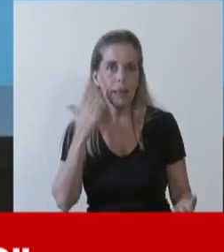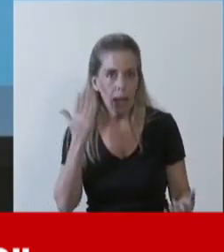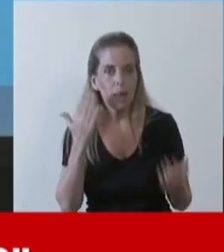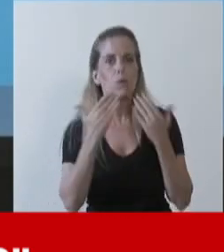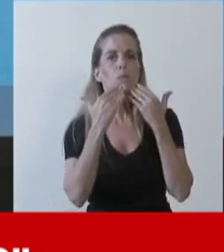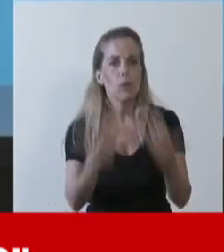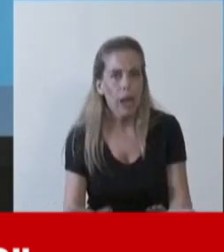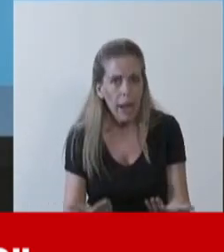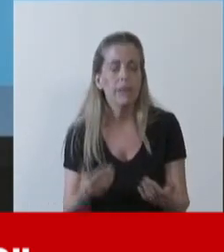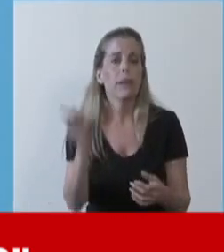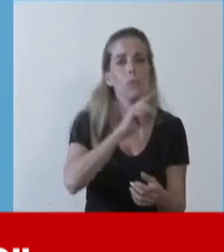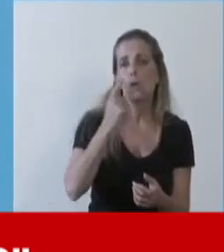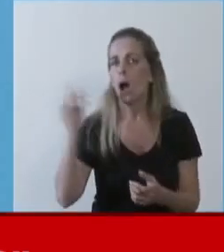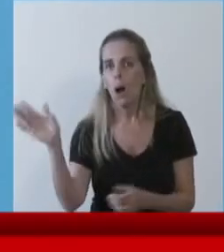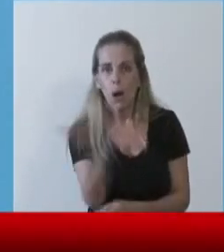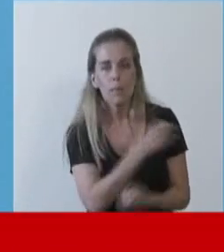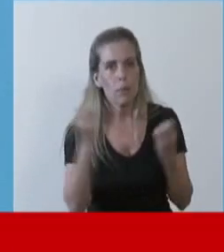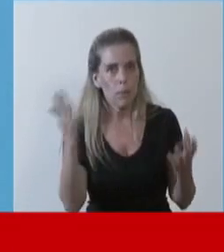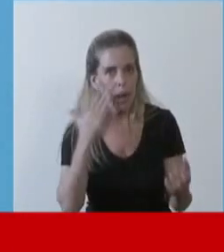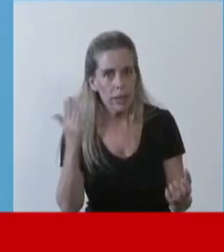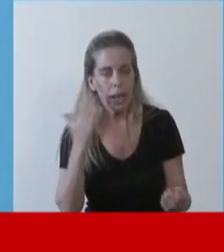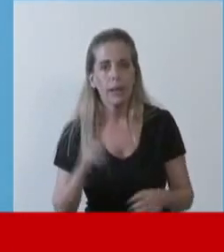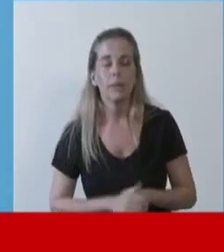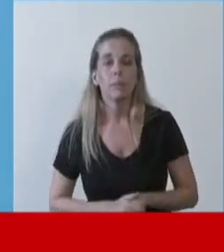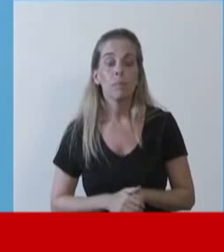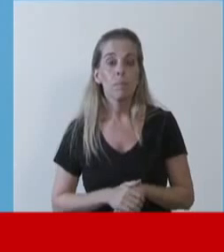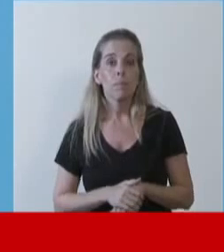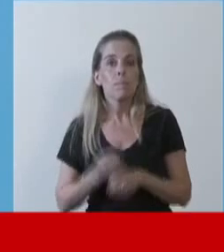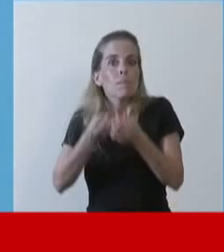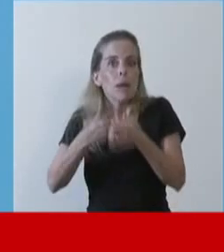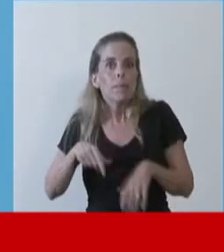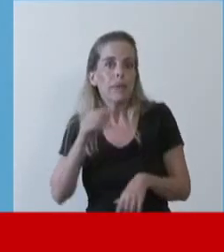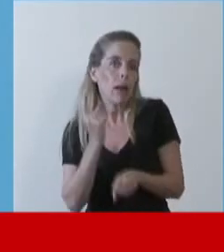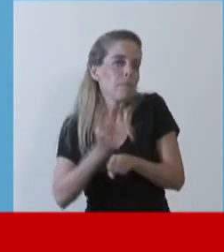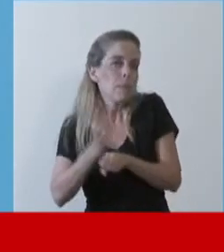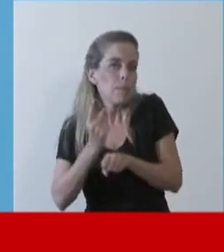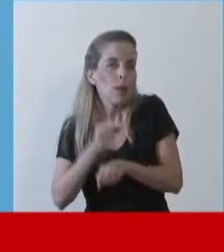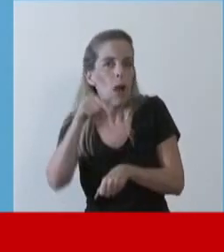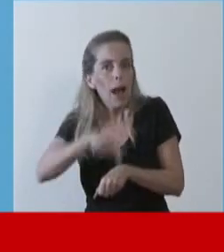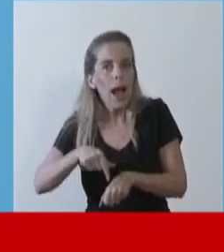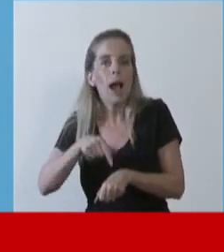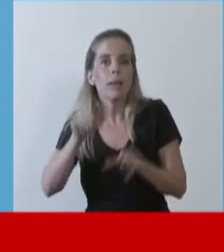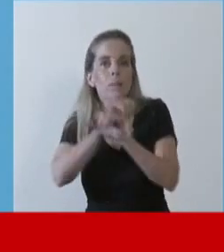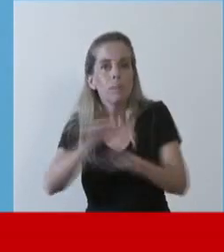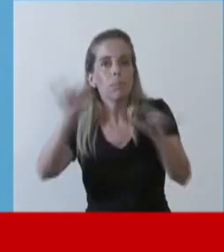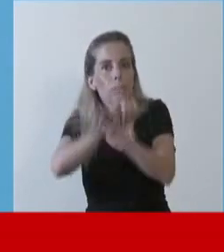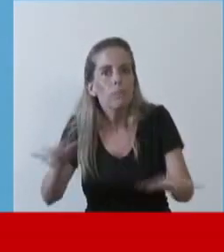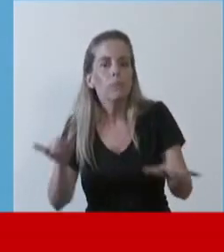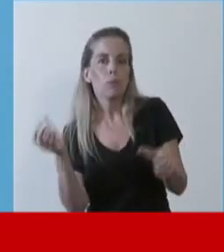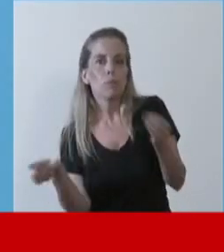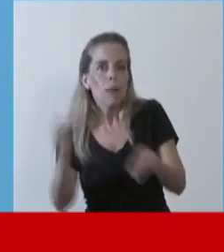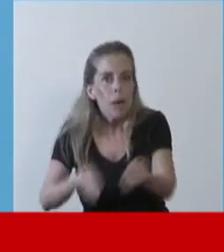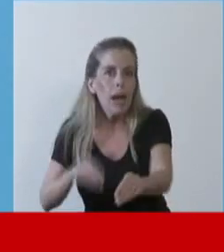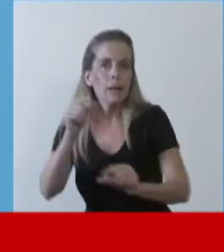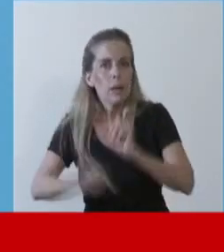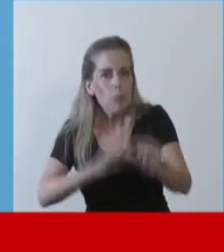tardes a todas y a todos. En principio estamos haciendo un anuncio complementario